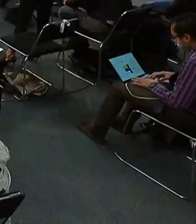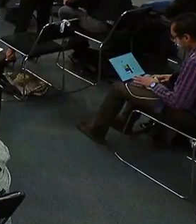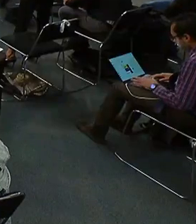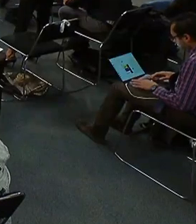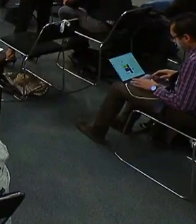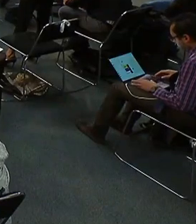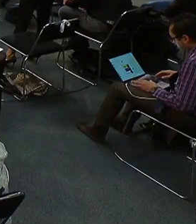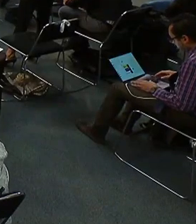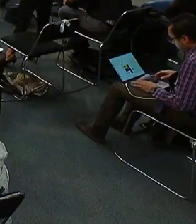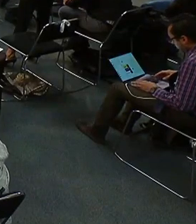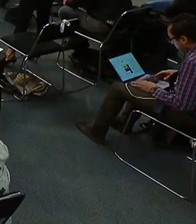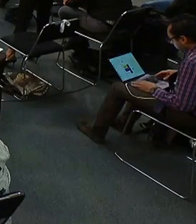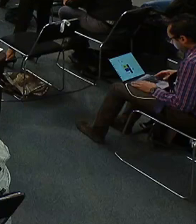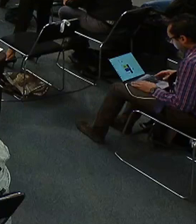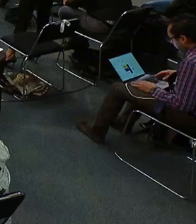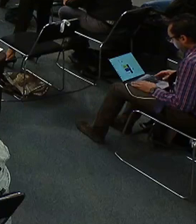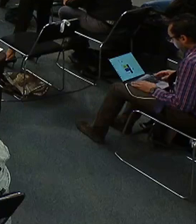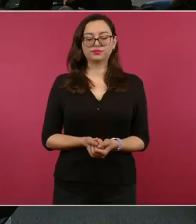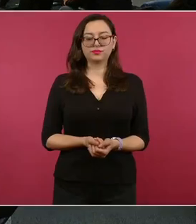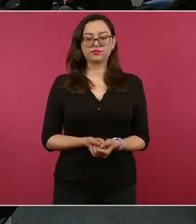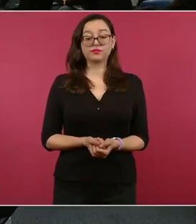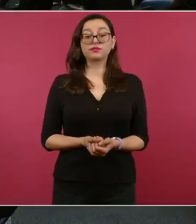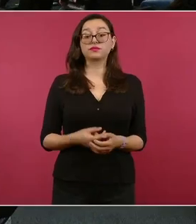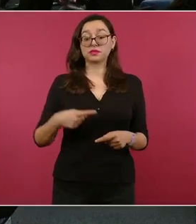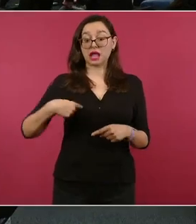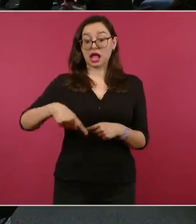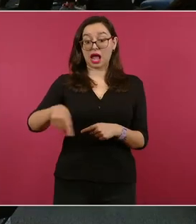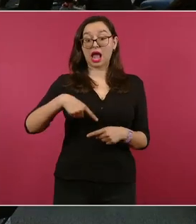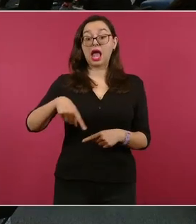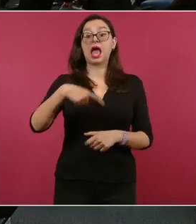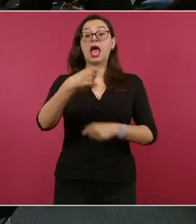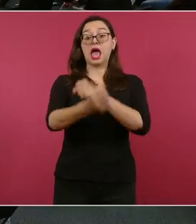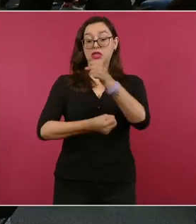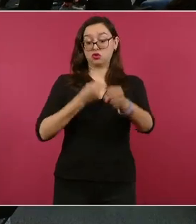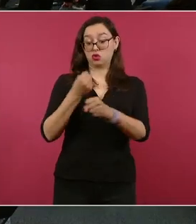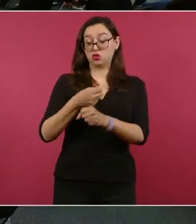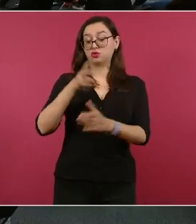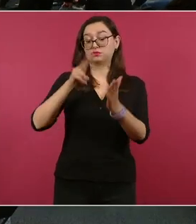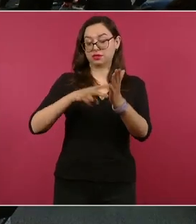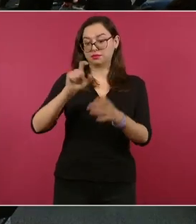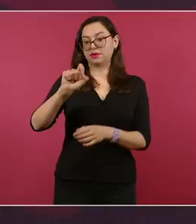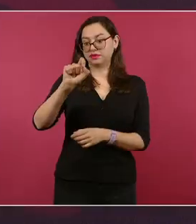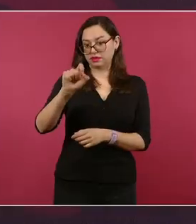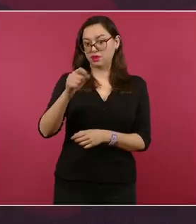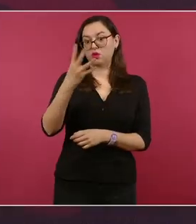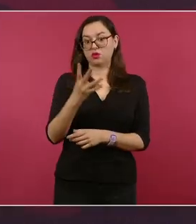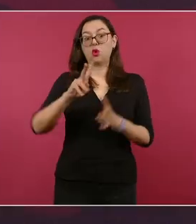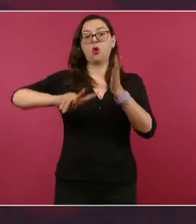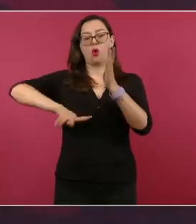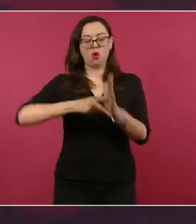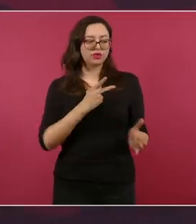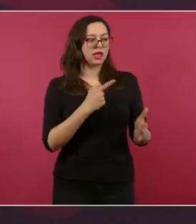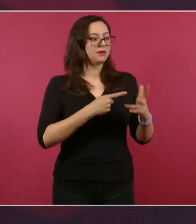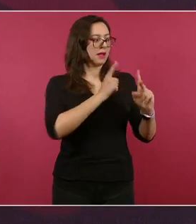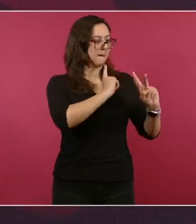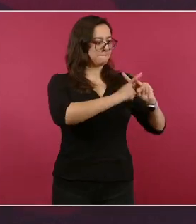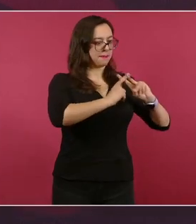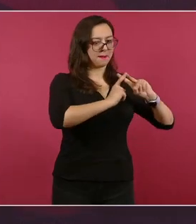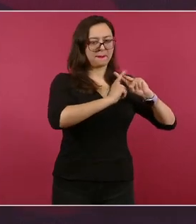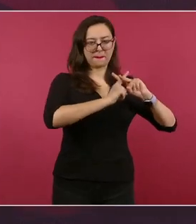pero la dan a conocer un año después. La van a dar a conocer el 25, en julio del 25. Esta la levantaron en